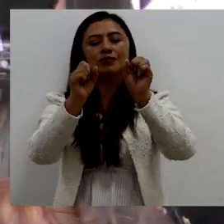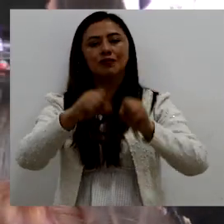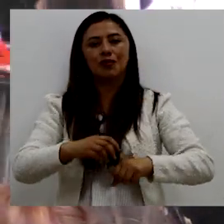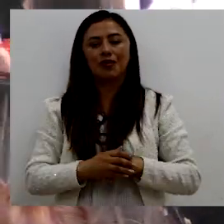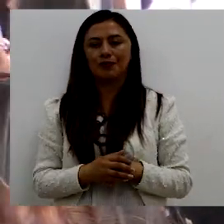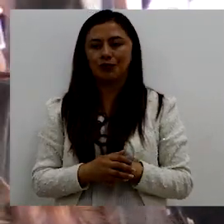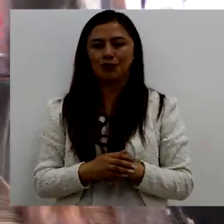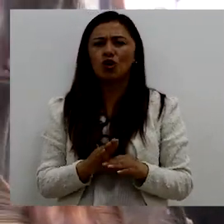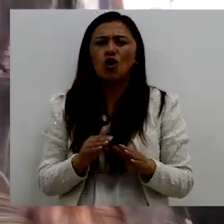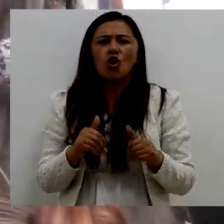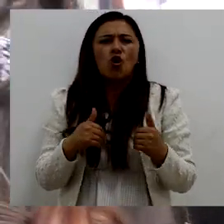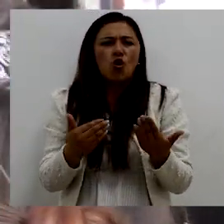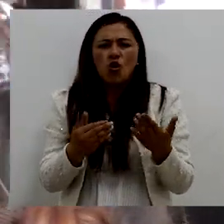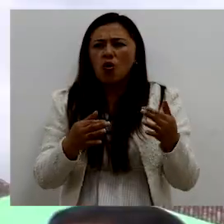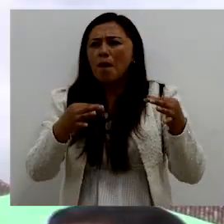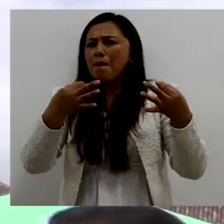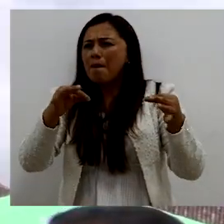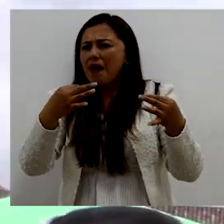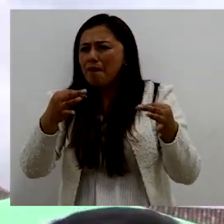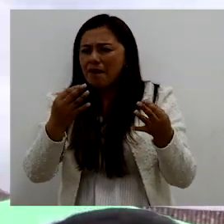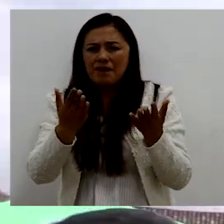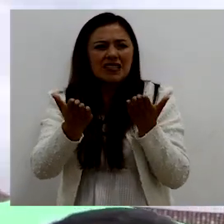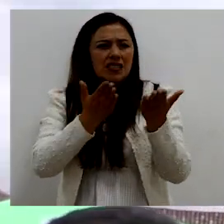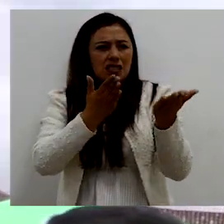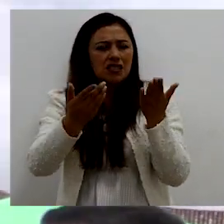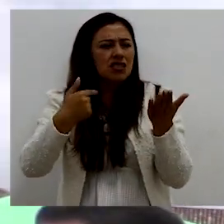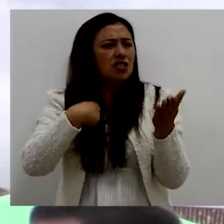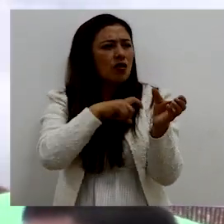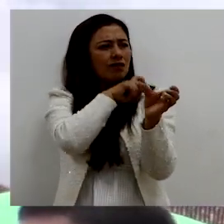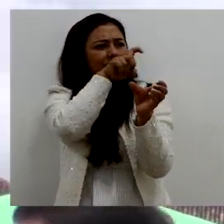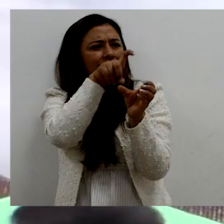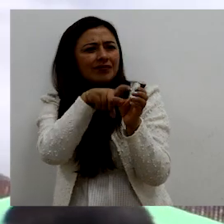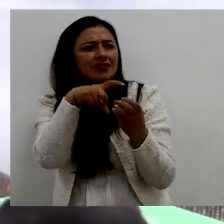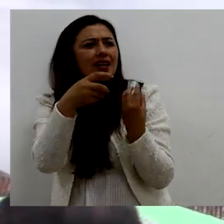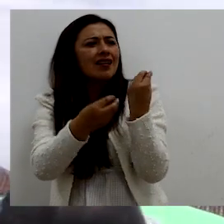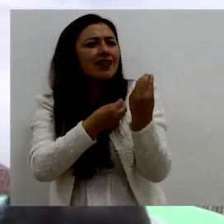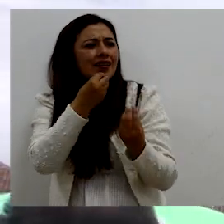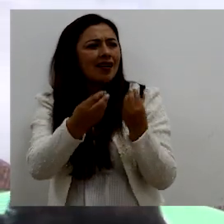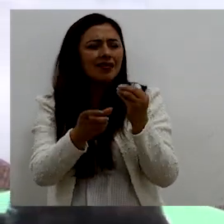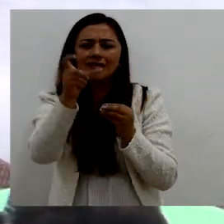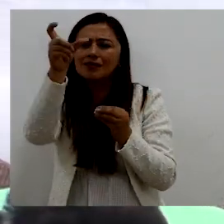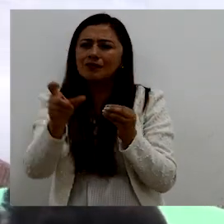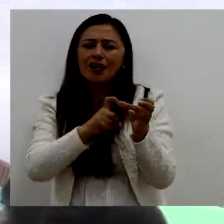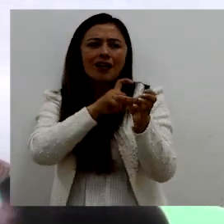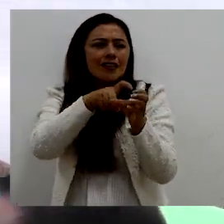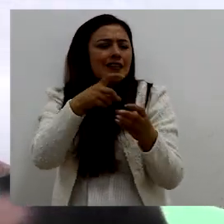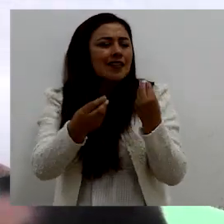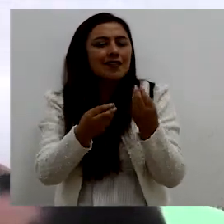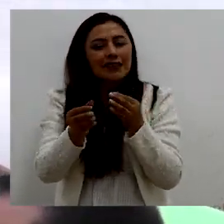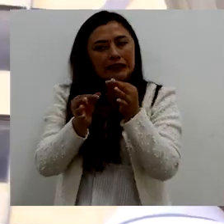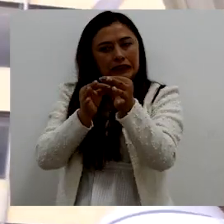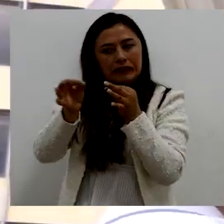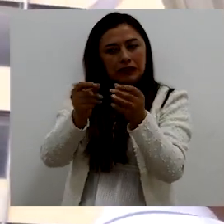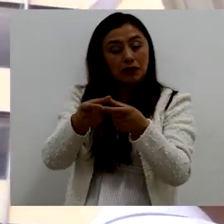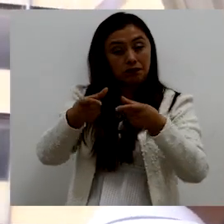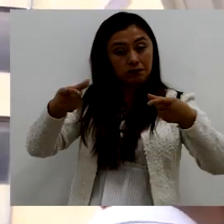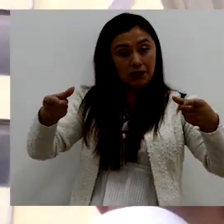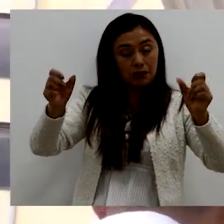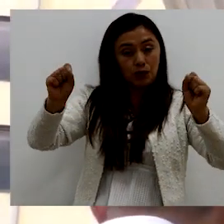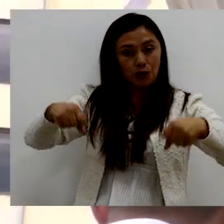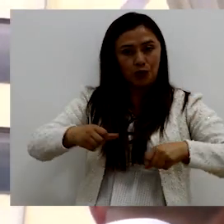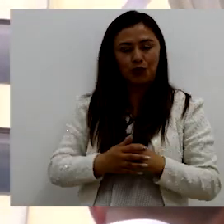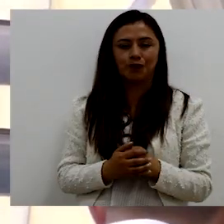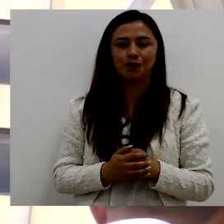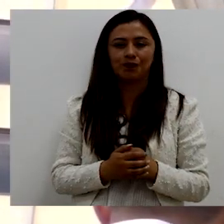indicándole también cómo acceder a diferentes servicios al ciudadano que llegue a la alcaldía en esa búsqueda. Y en este caso, pues